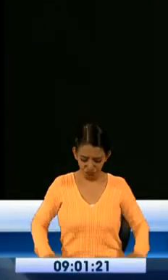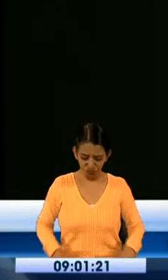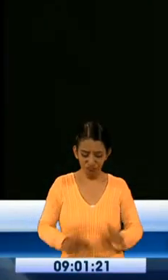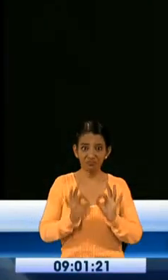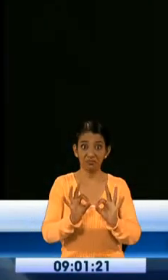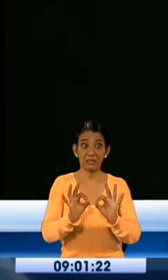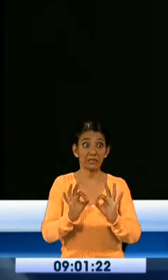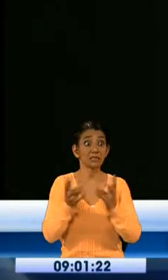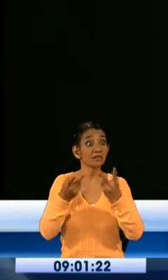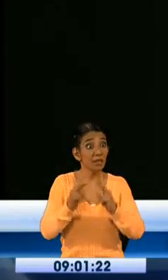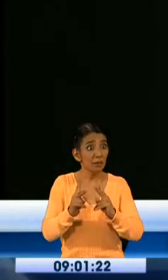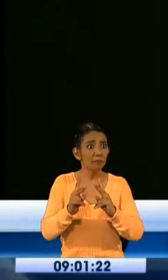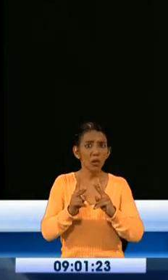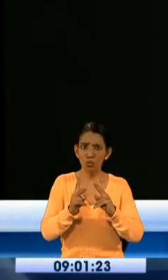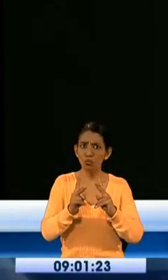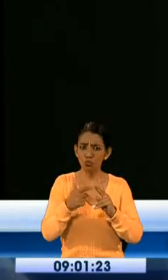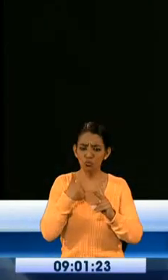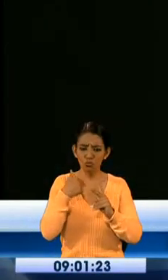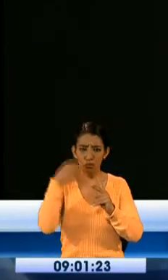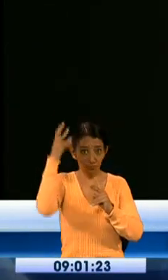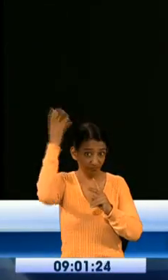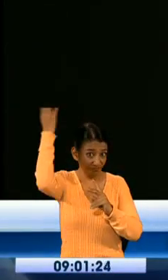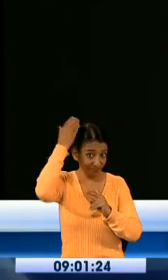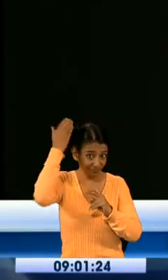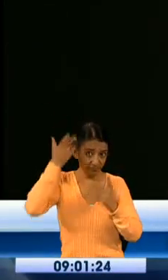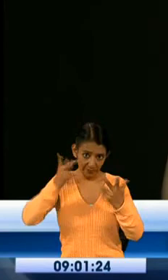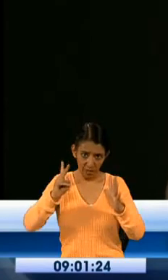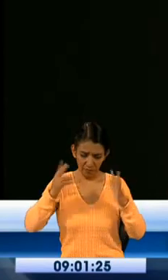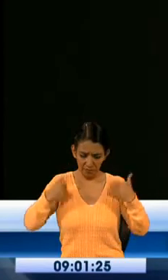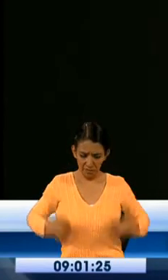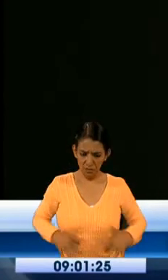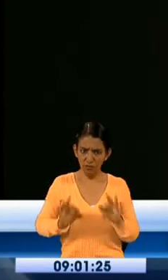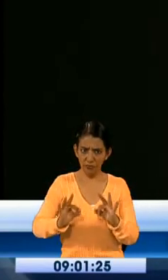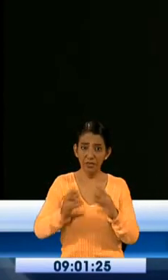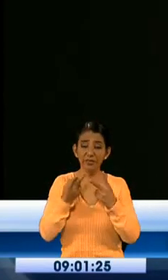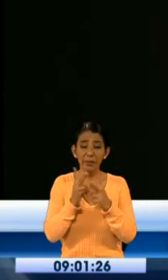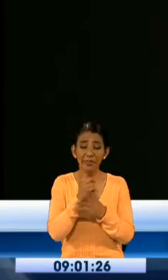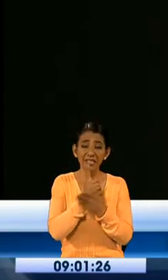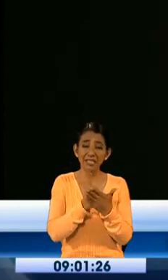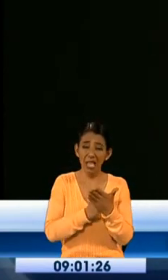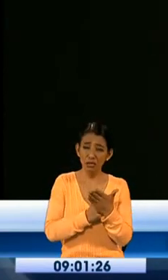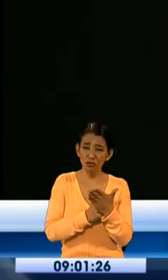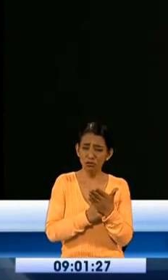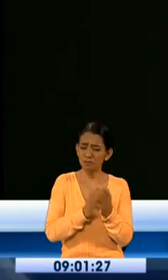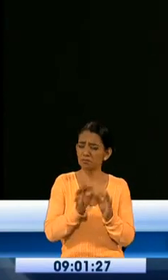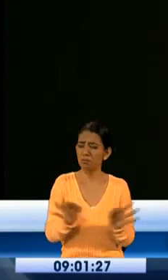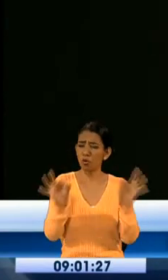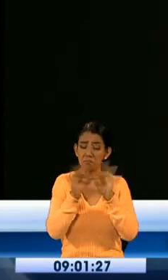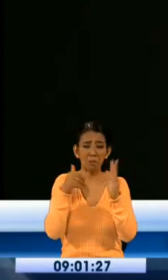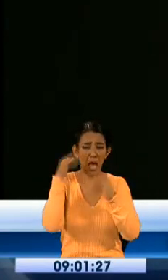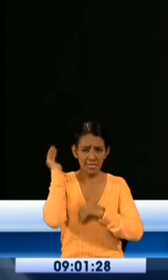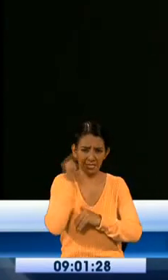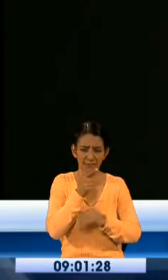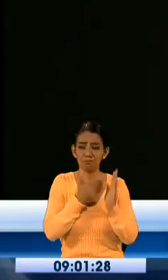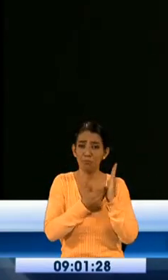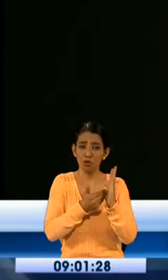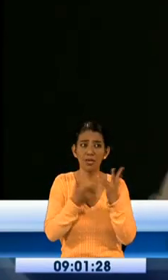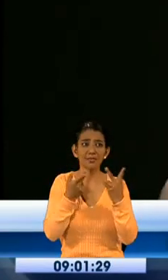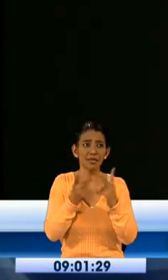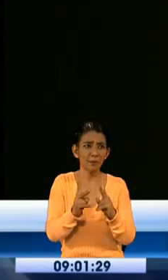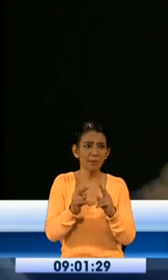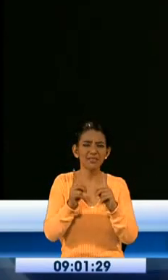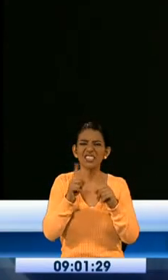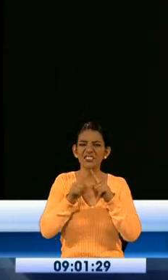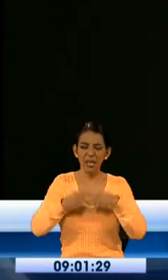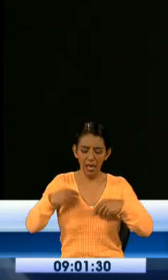todo complementamos con un accesorio como son los tocados. Manejamos mucho lo que son transparencias, que están muy en tendencia, y también los guipiures y